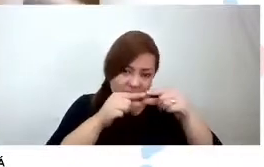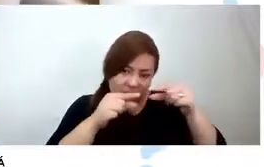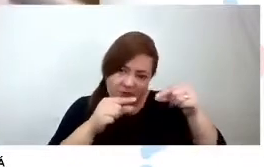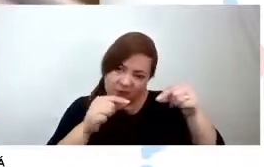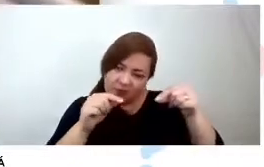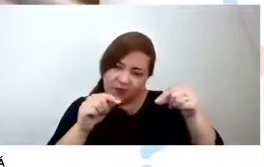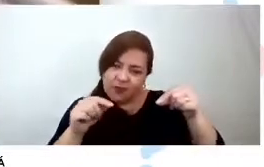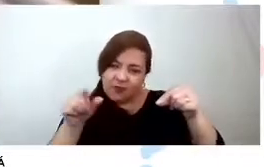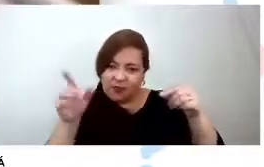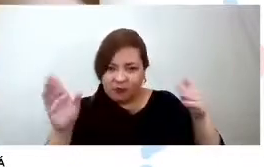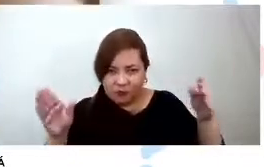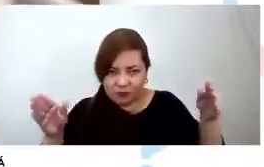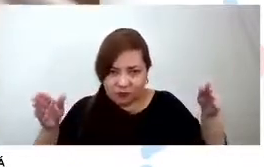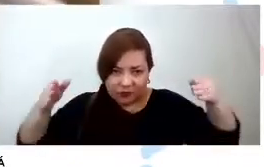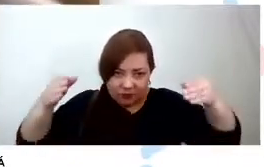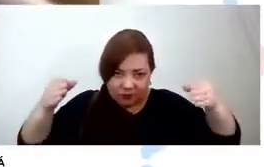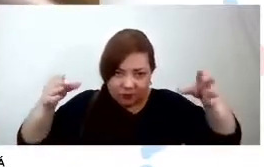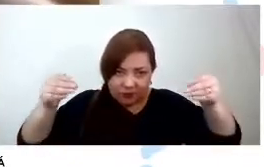Y estos vienen de Alemania.